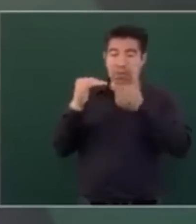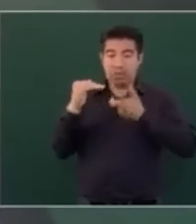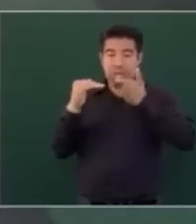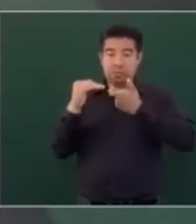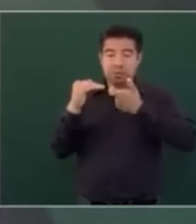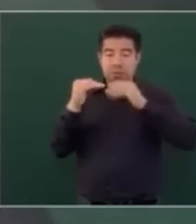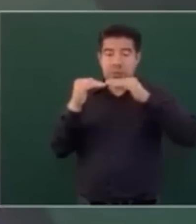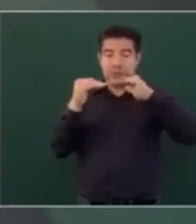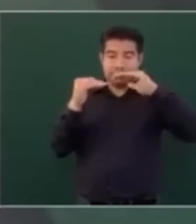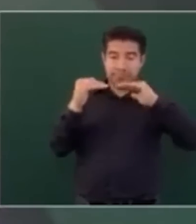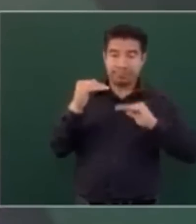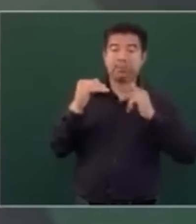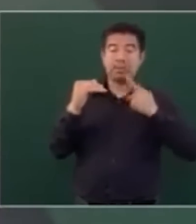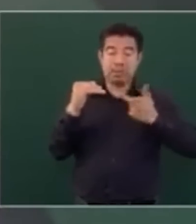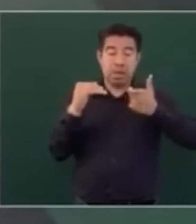tiene como percepción,